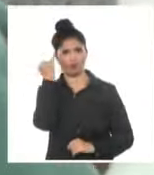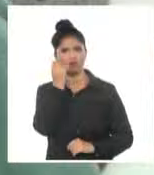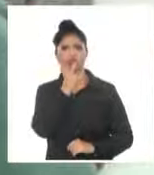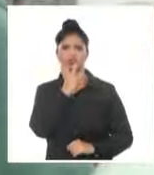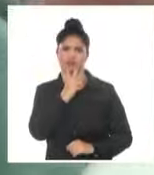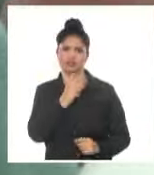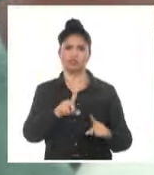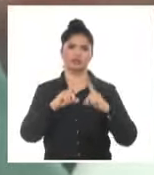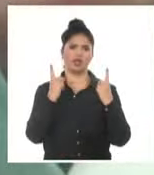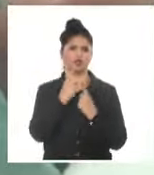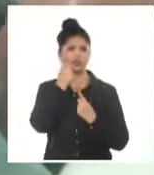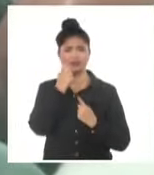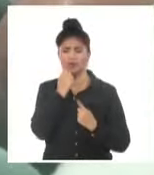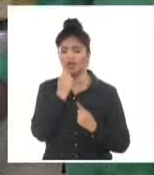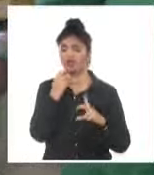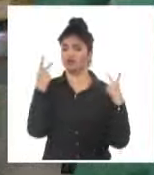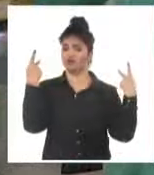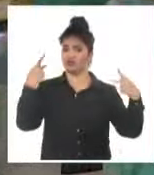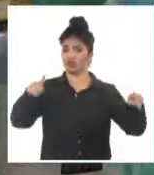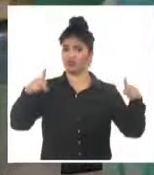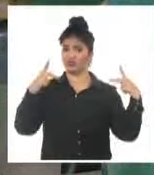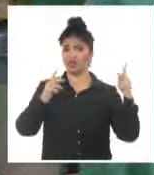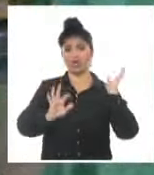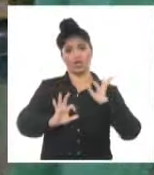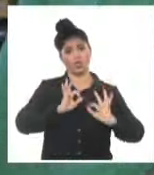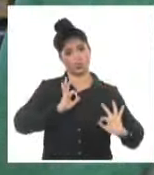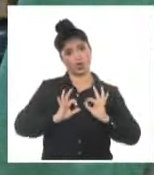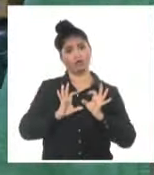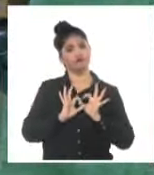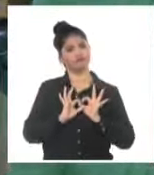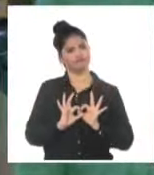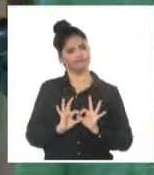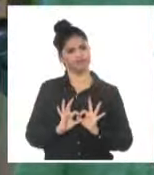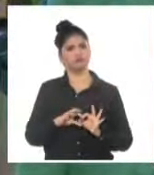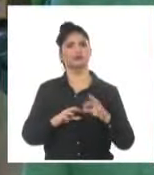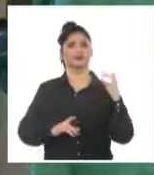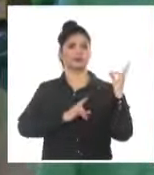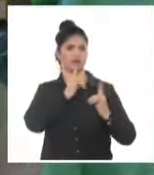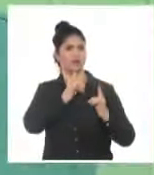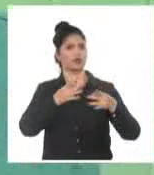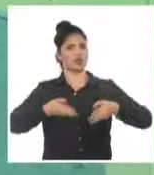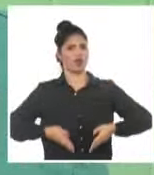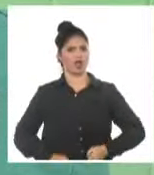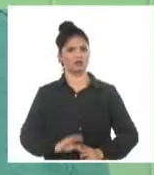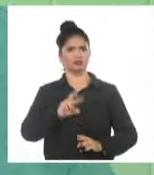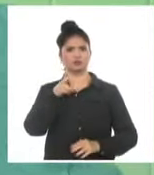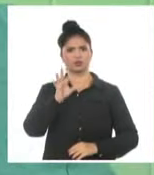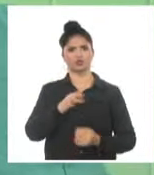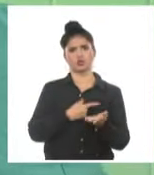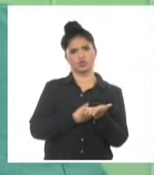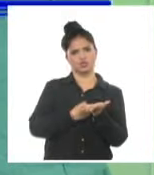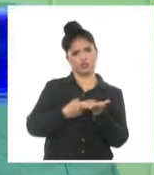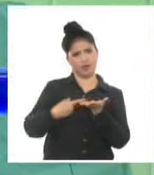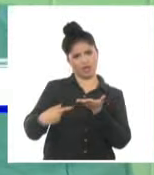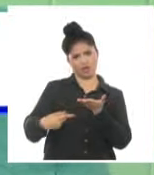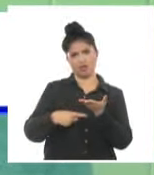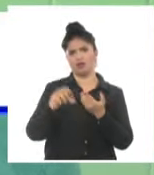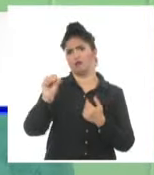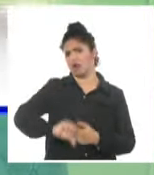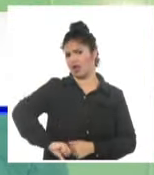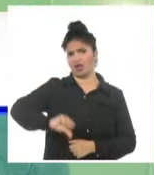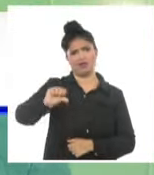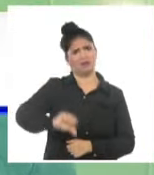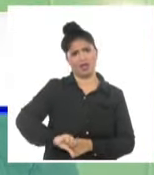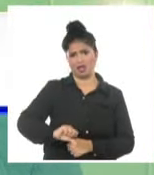cuidados intensivos. Tenemos niños de 28 semanas que bastante malitos lo hemos tenido y bueno, la satisfacción